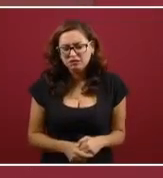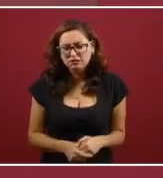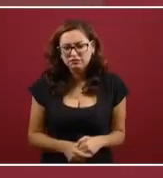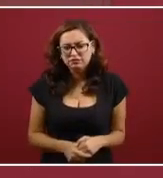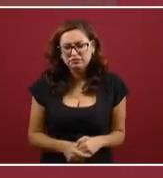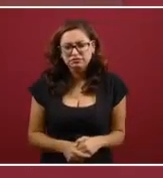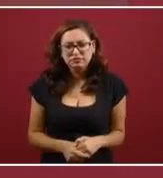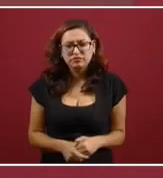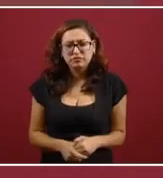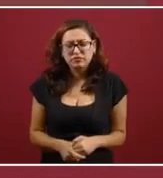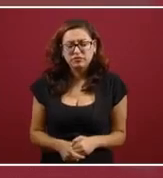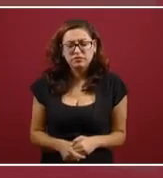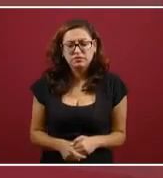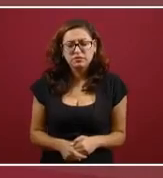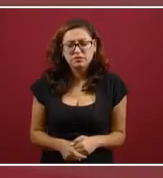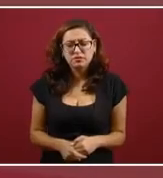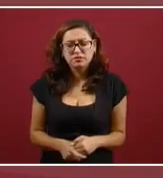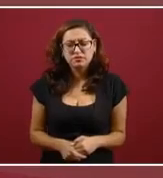Todos